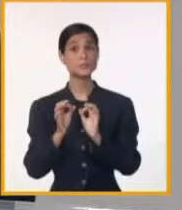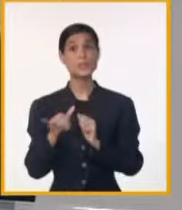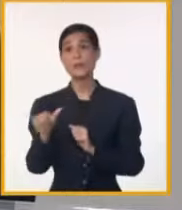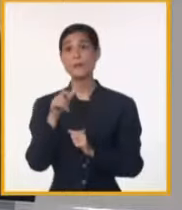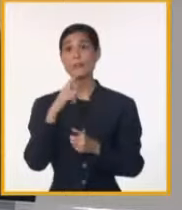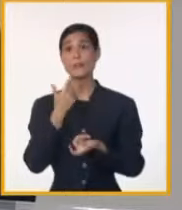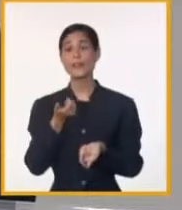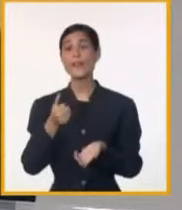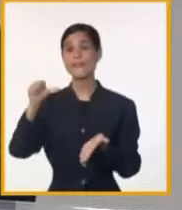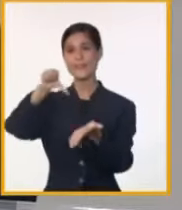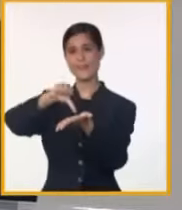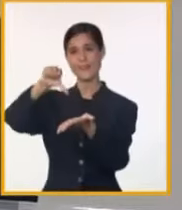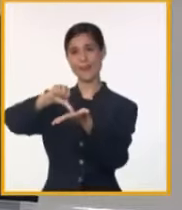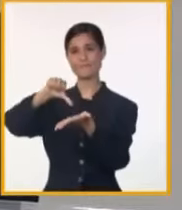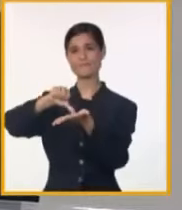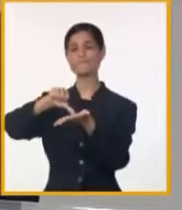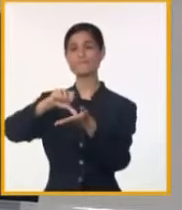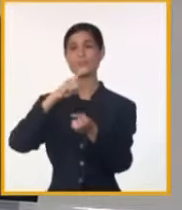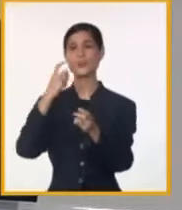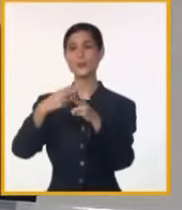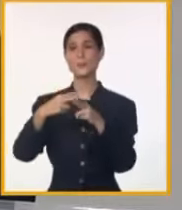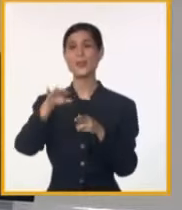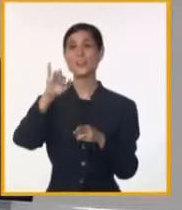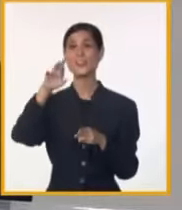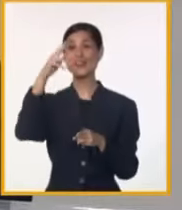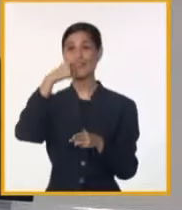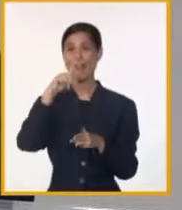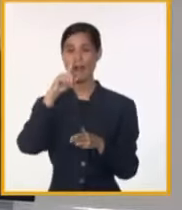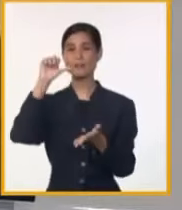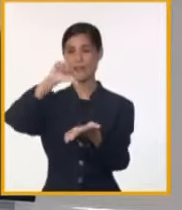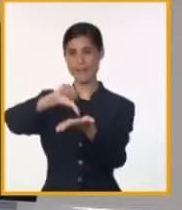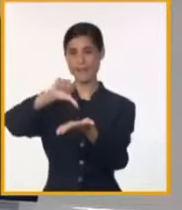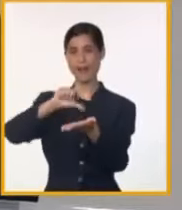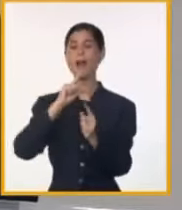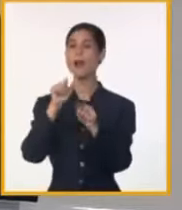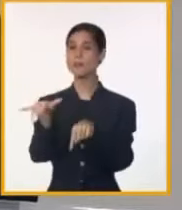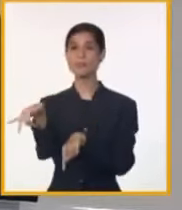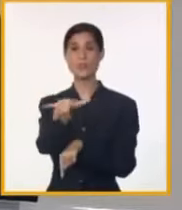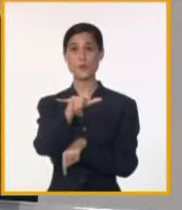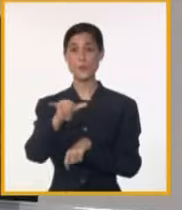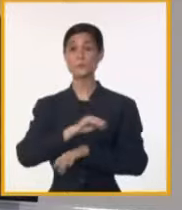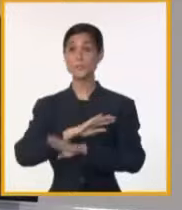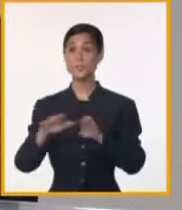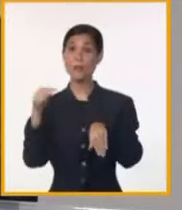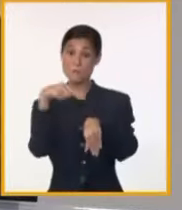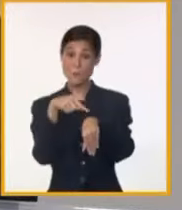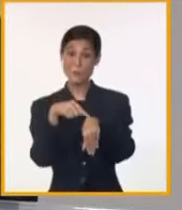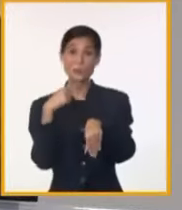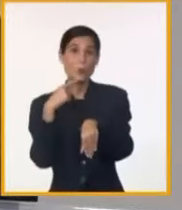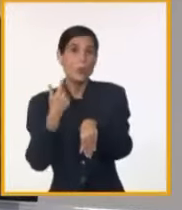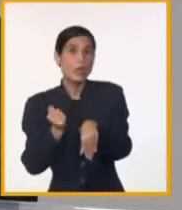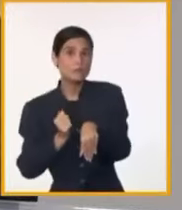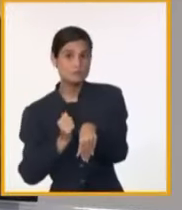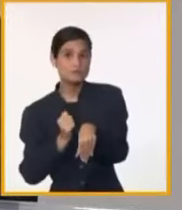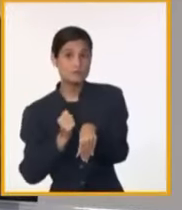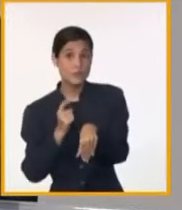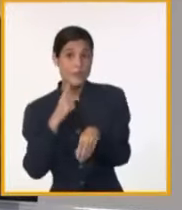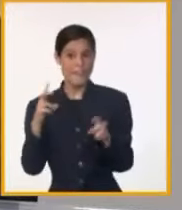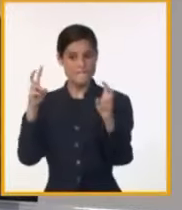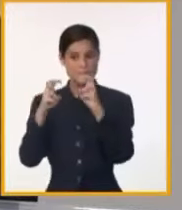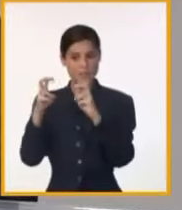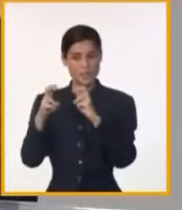Irán y que quizás si no entendí mal probablemente en estos momentos se esté revisando un texto